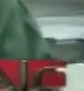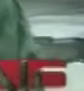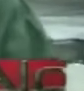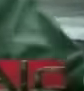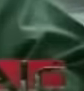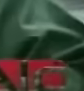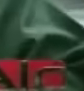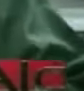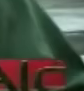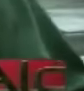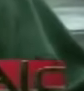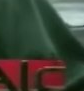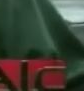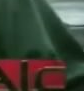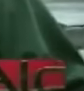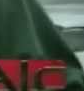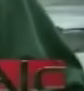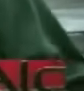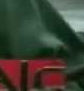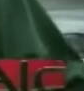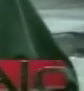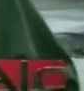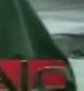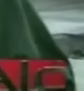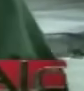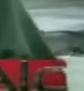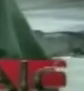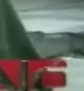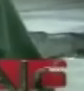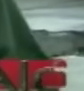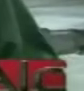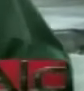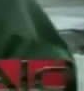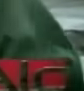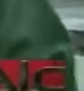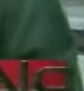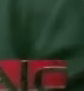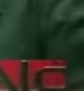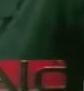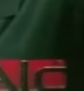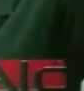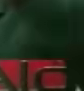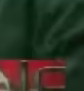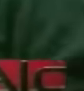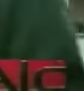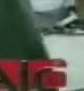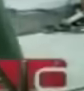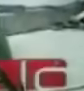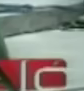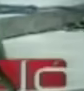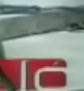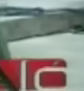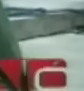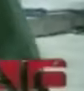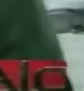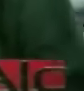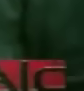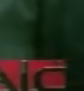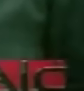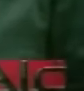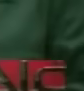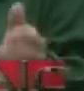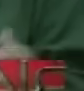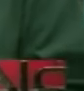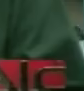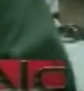entonces yo le dije, enséñame, vamos a ver. Pues yo soy zurdo, entonces había que voltear las cuerdas y tal. Déjalo así más bien.